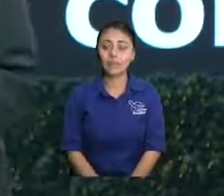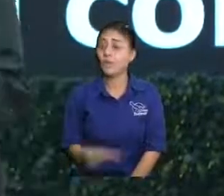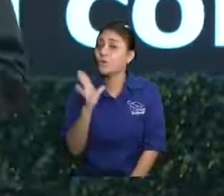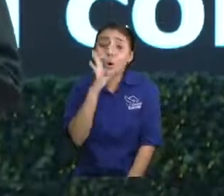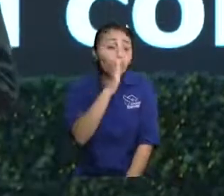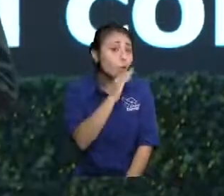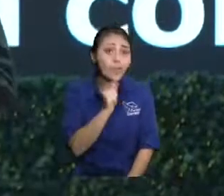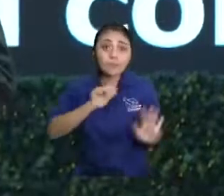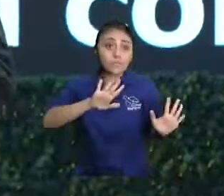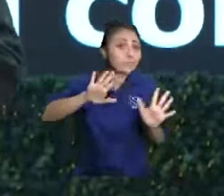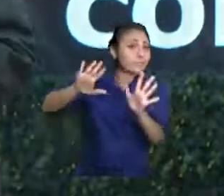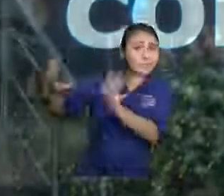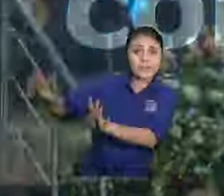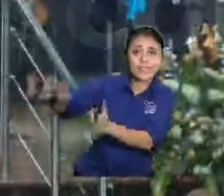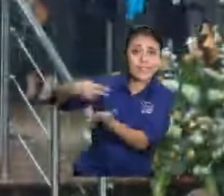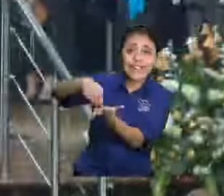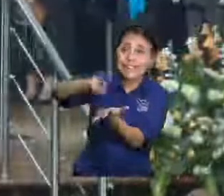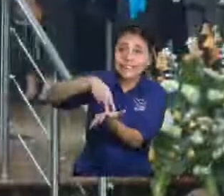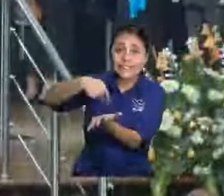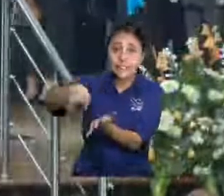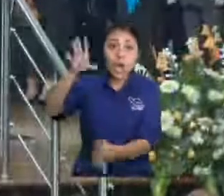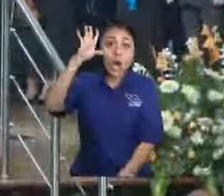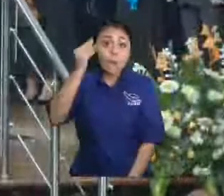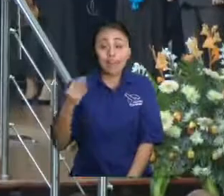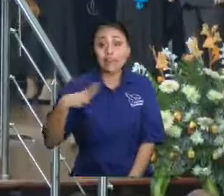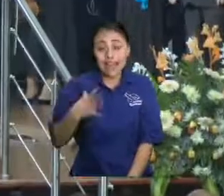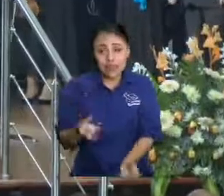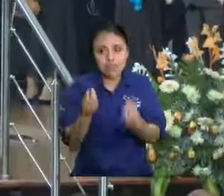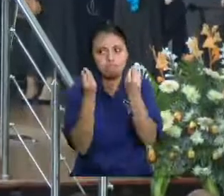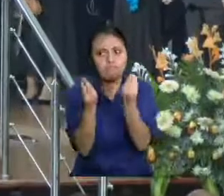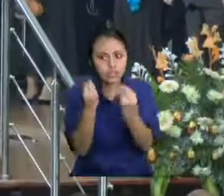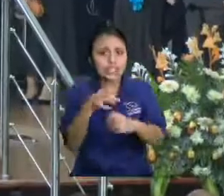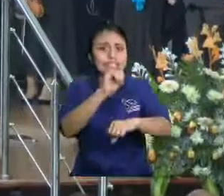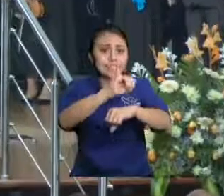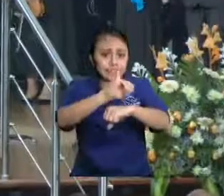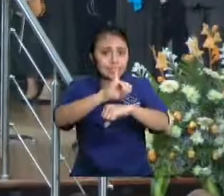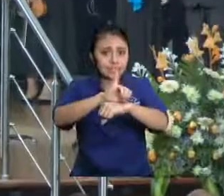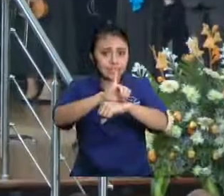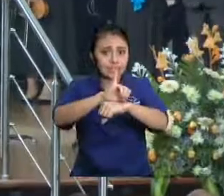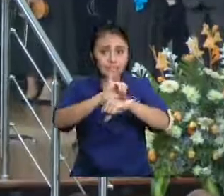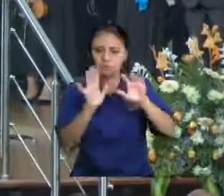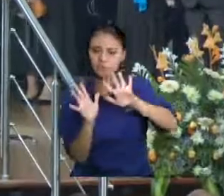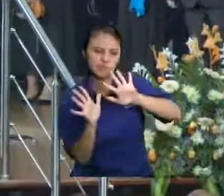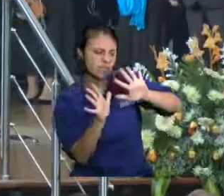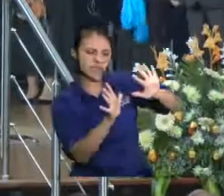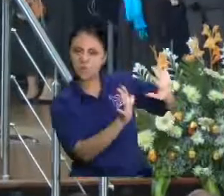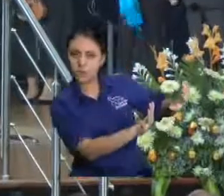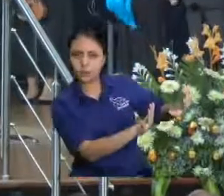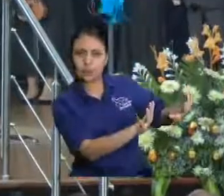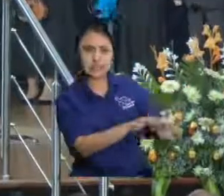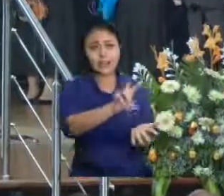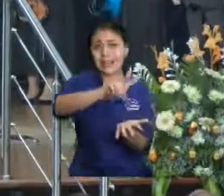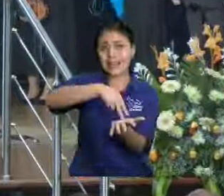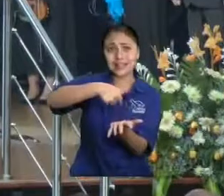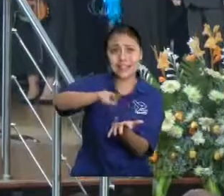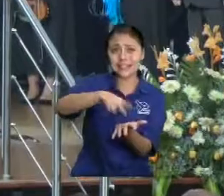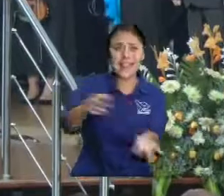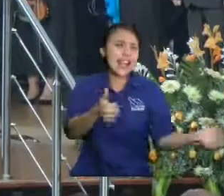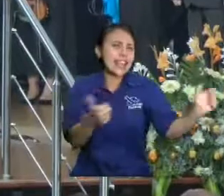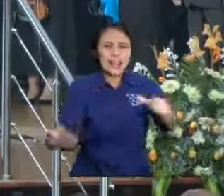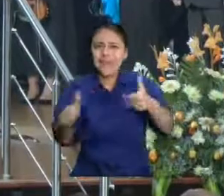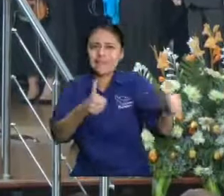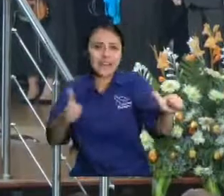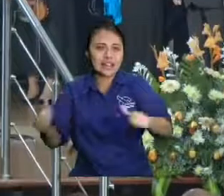No podemos menospreciar eso porque hay un montón de iglesias que son menospreciadores. Menosprecian